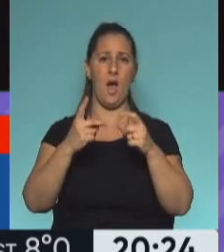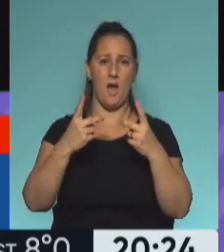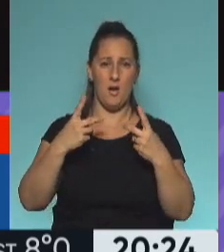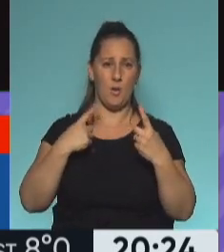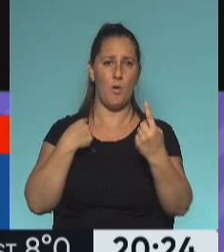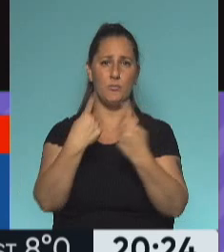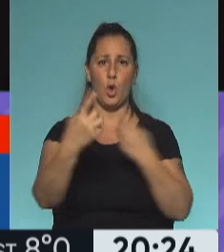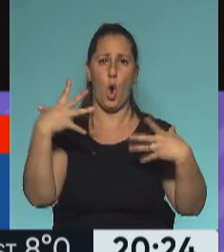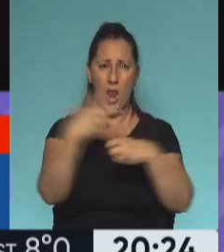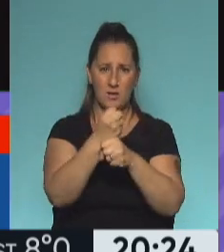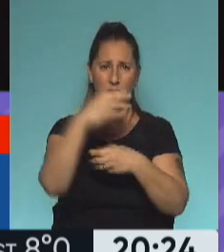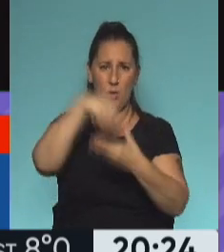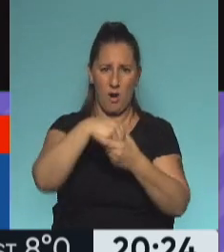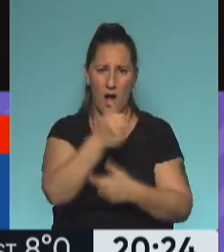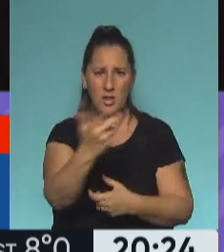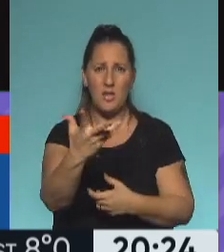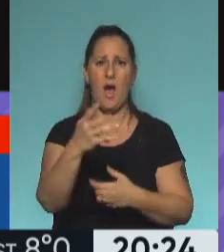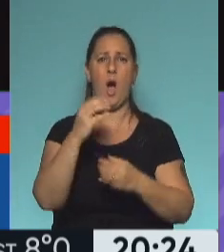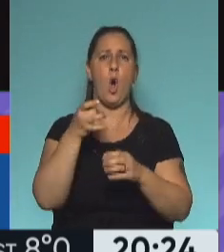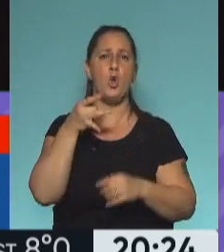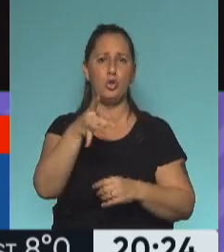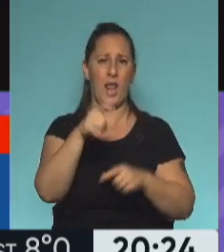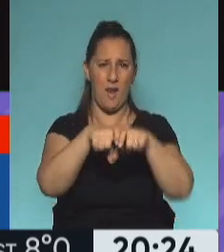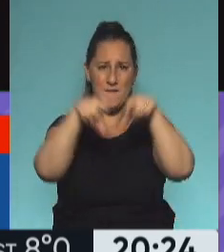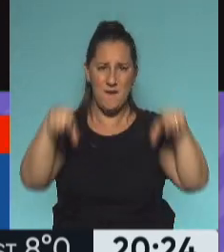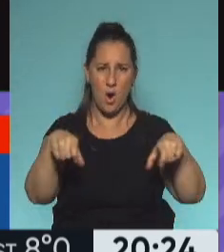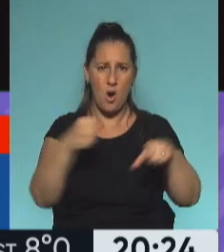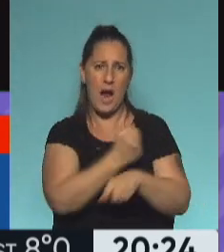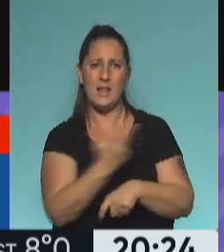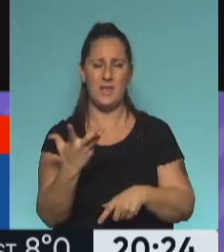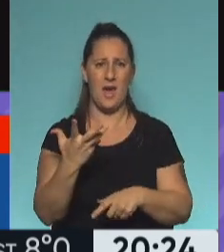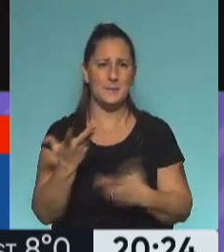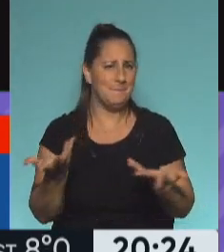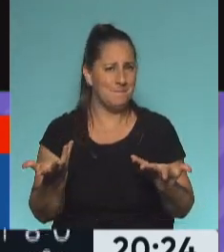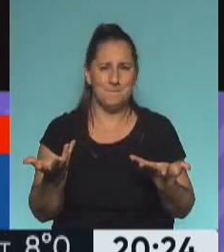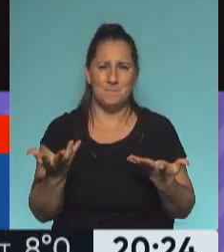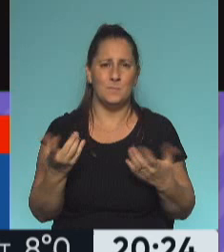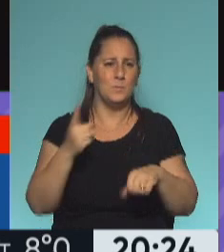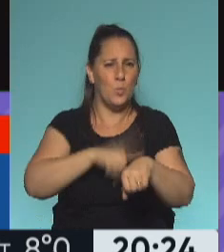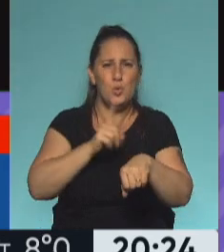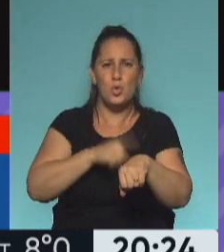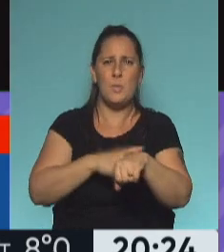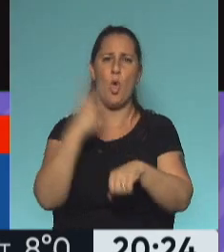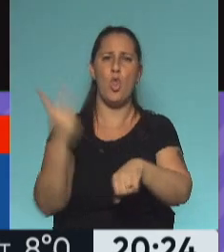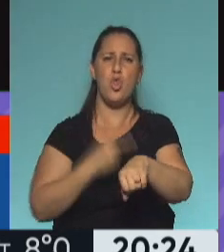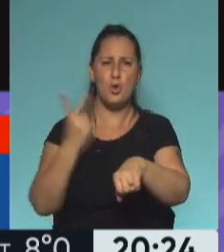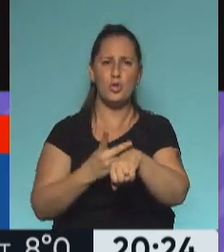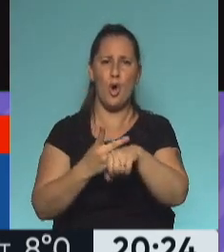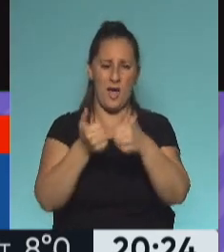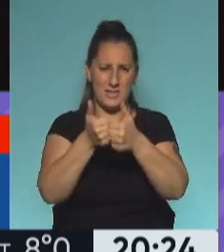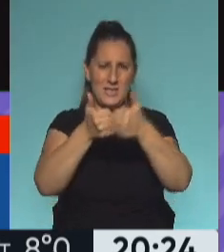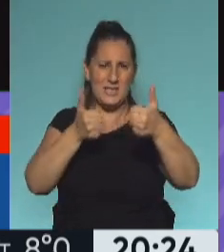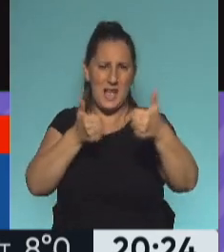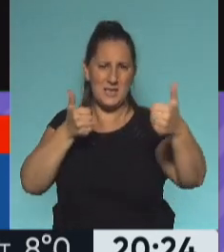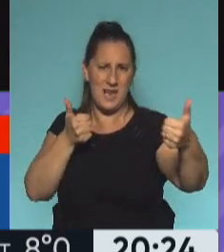mismo colectivo o en un mismo vagón. No es posible mantener durante 2 horas una